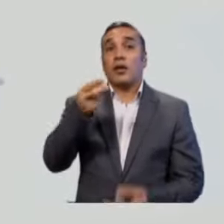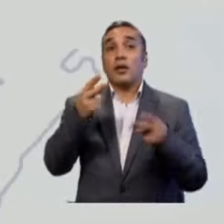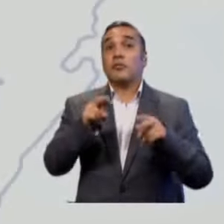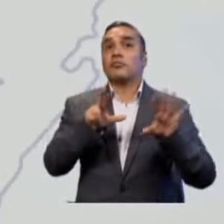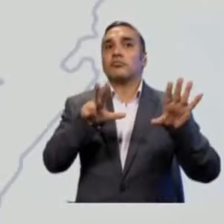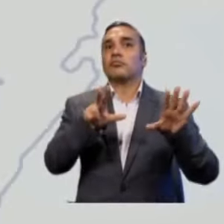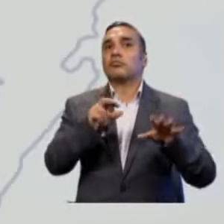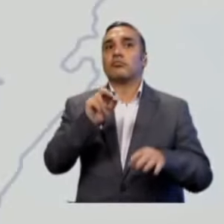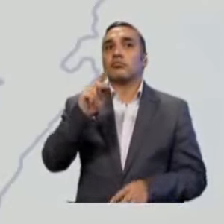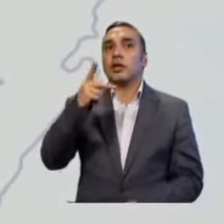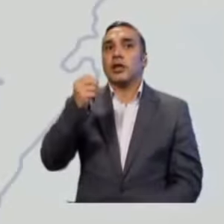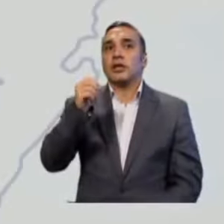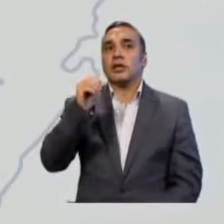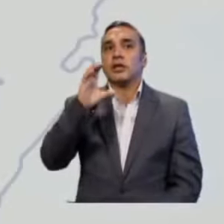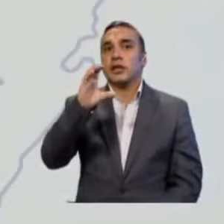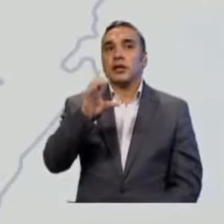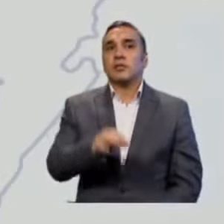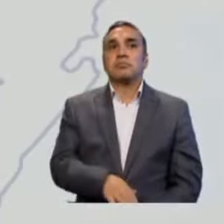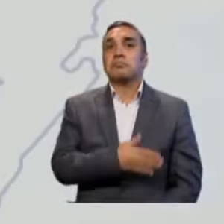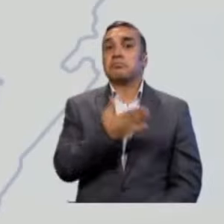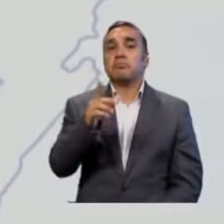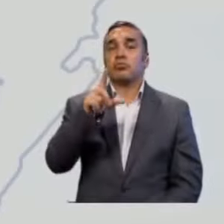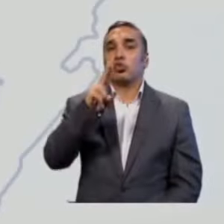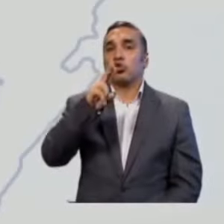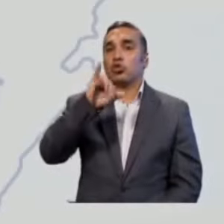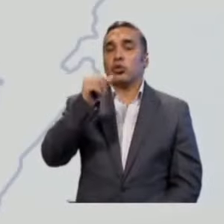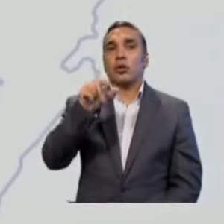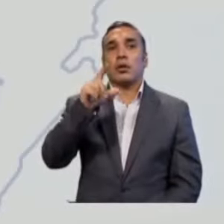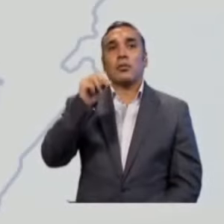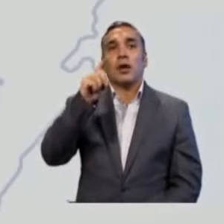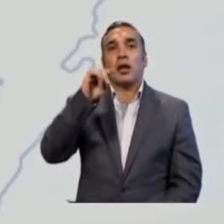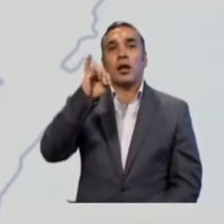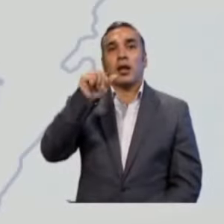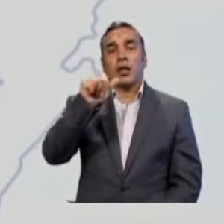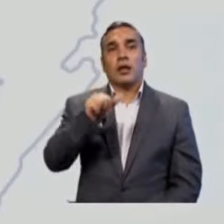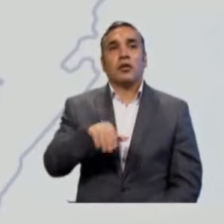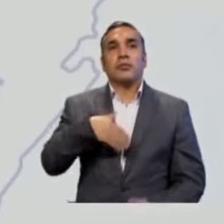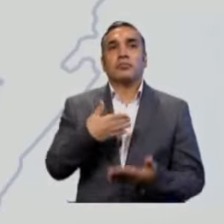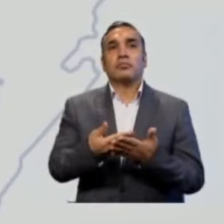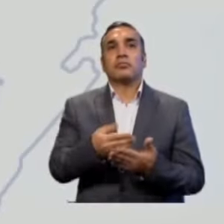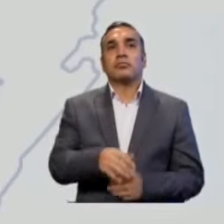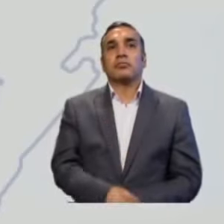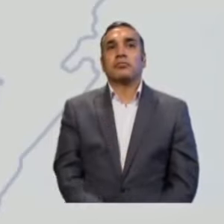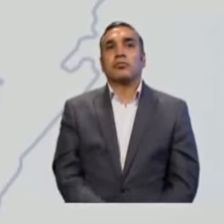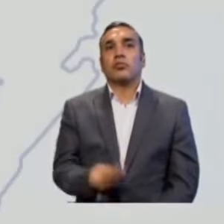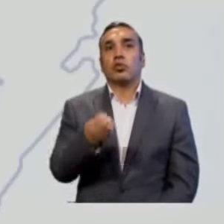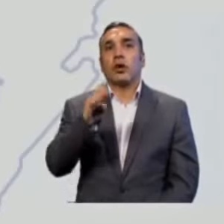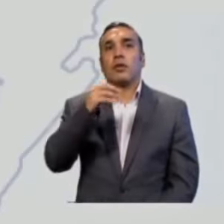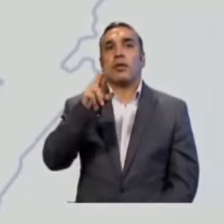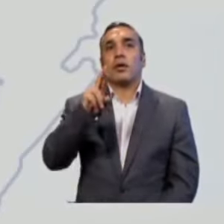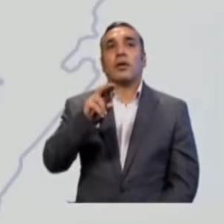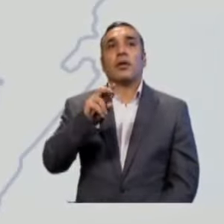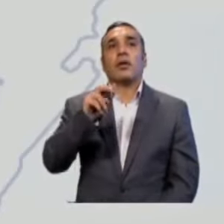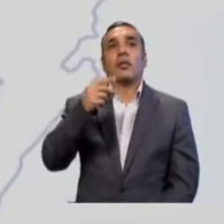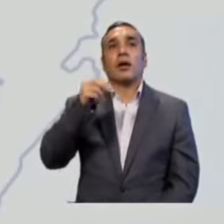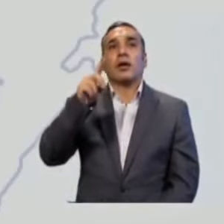tiene 8 el Partido Social Cristiano. Se trata de Luis Fernando Almeida, Geraldine Weber, Dayana